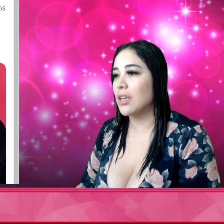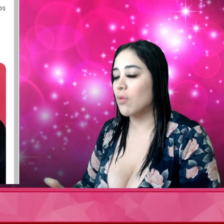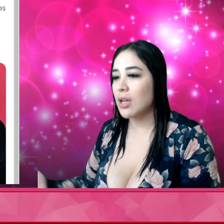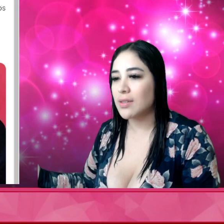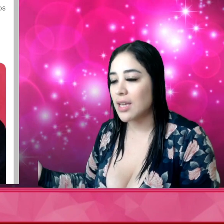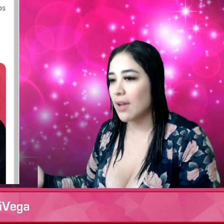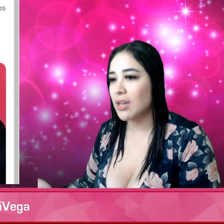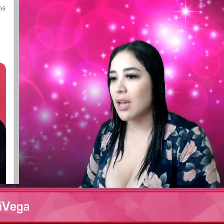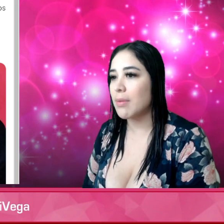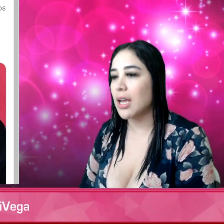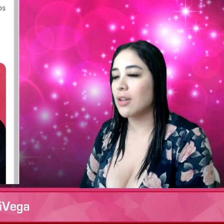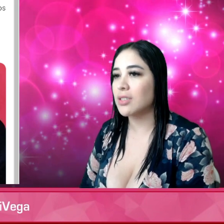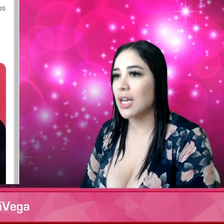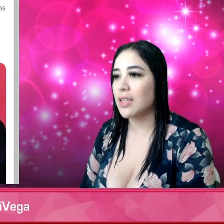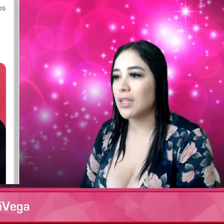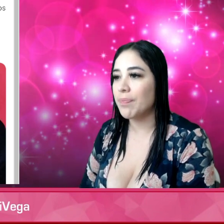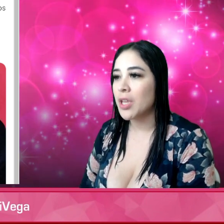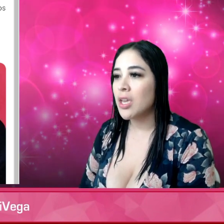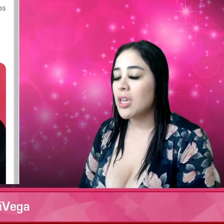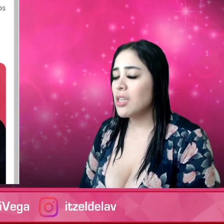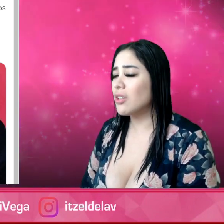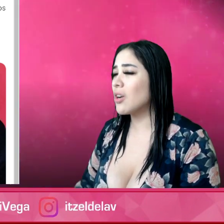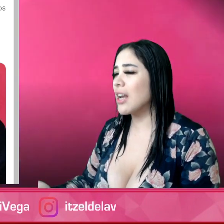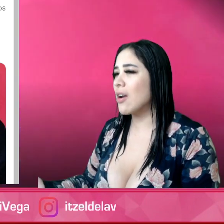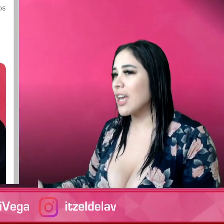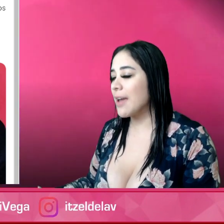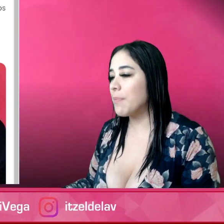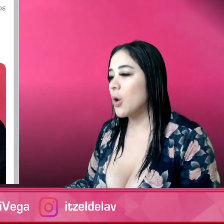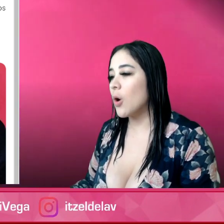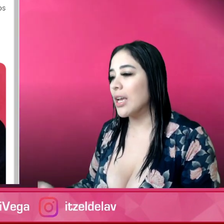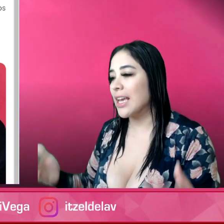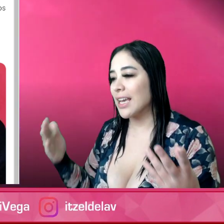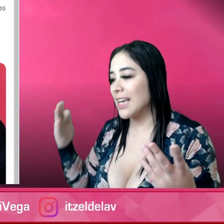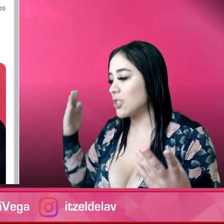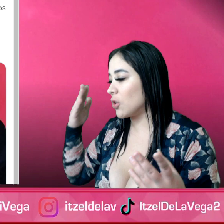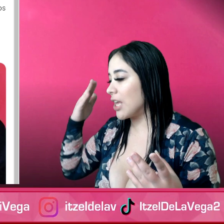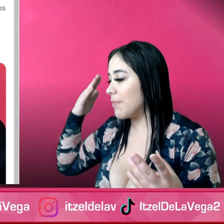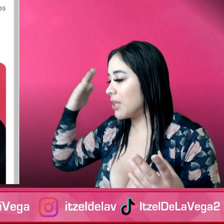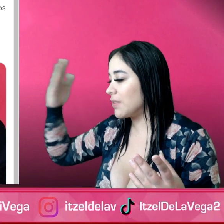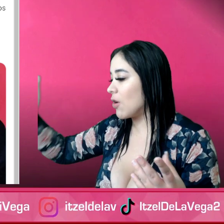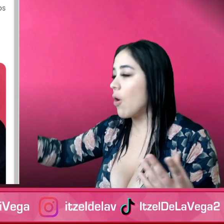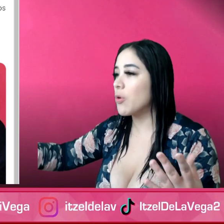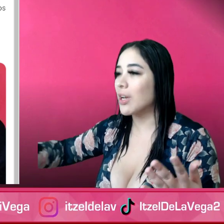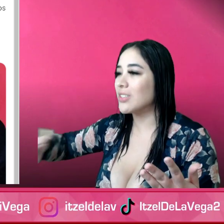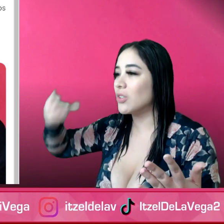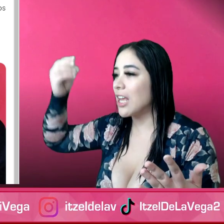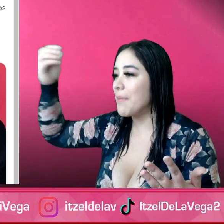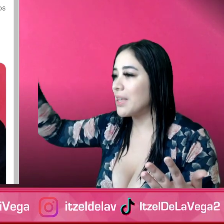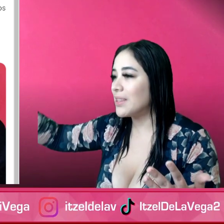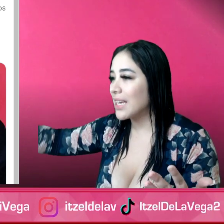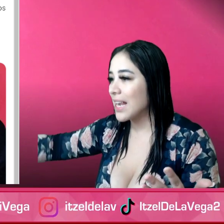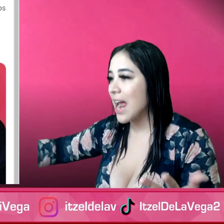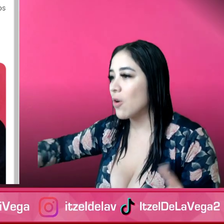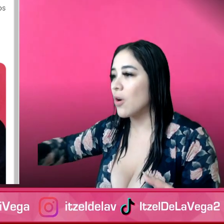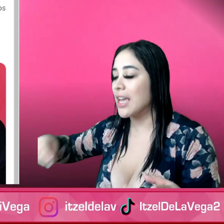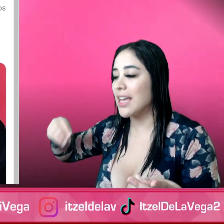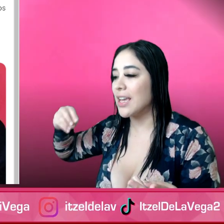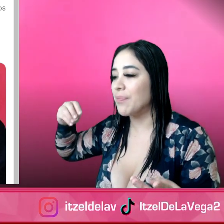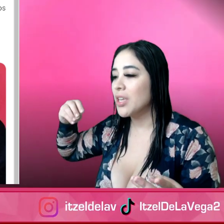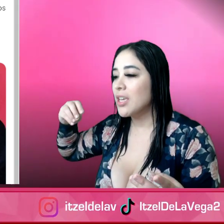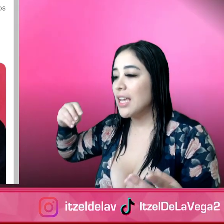la delincuencia que venía manejando esta gente. Y otro claro ejemplo, que es totalmente obvio, que es totalmente